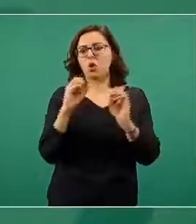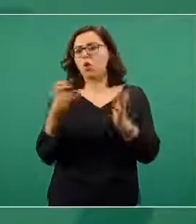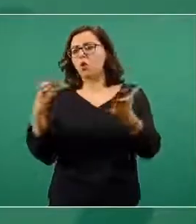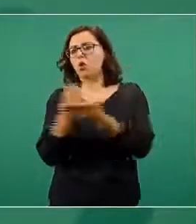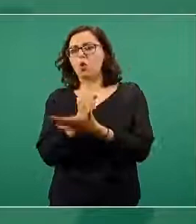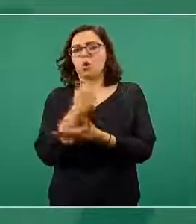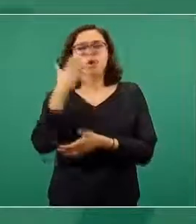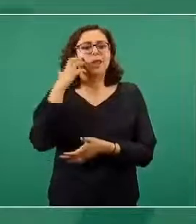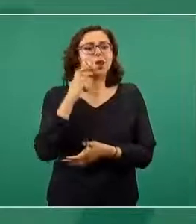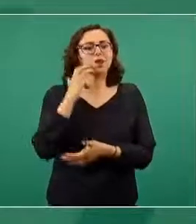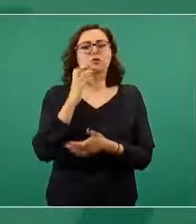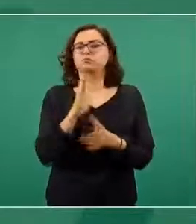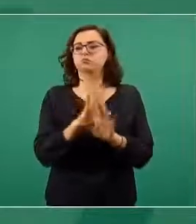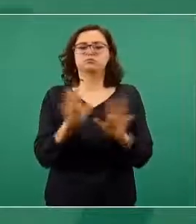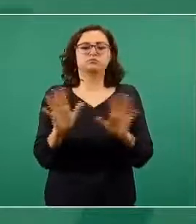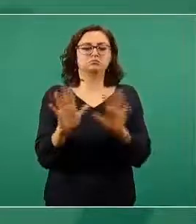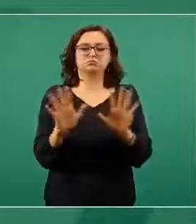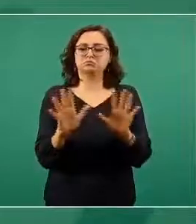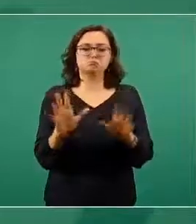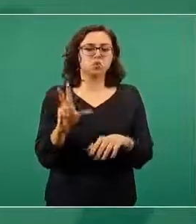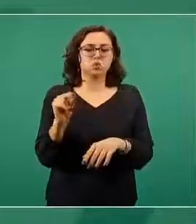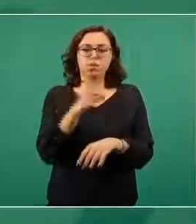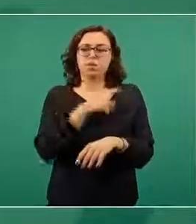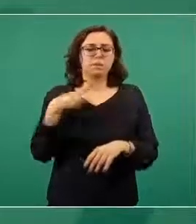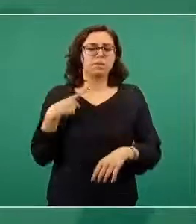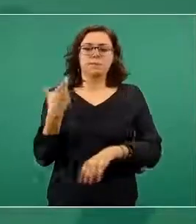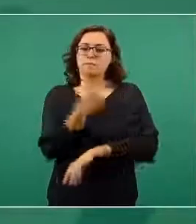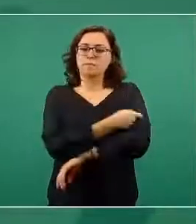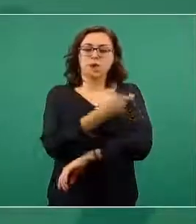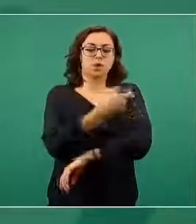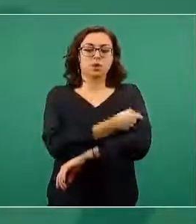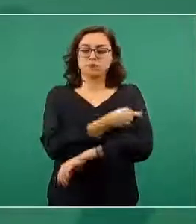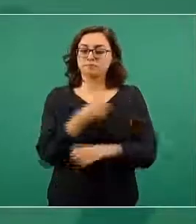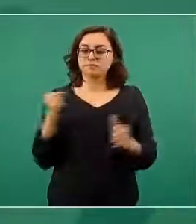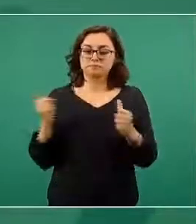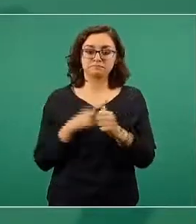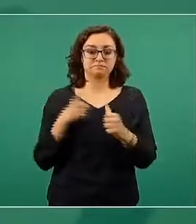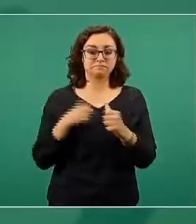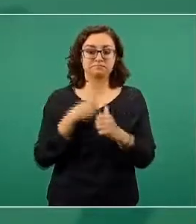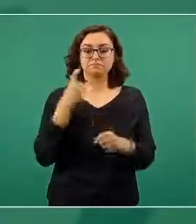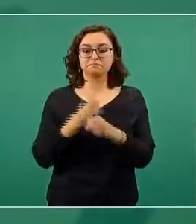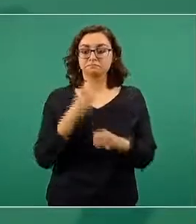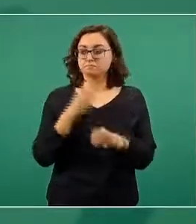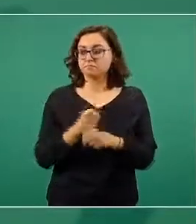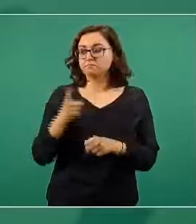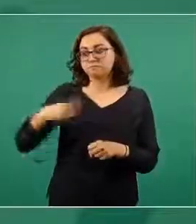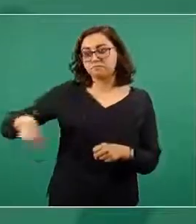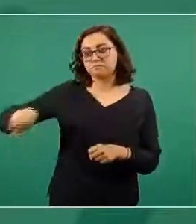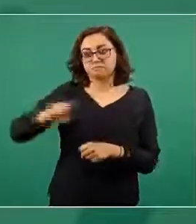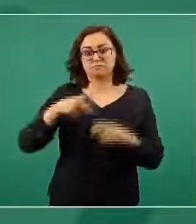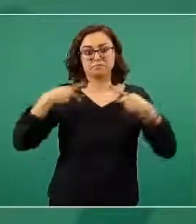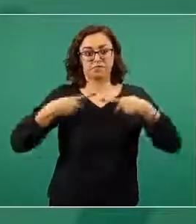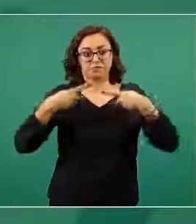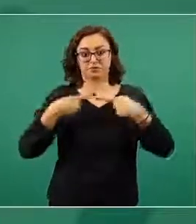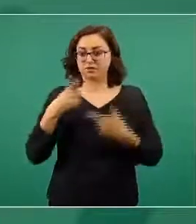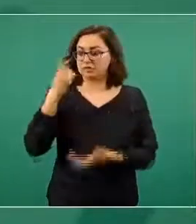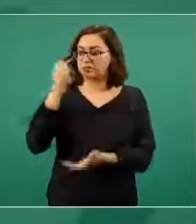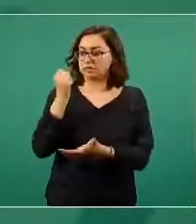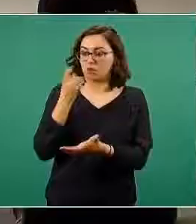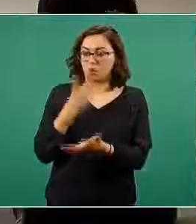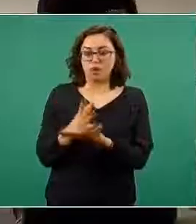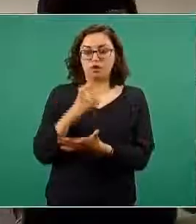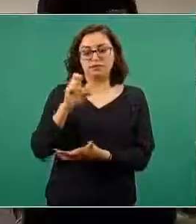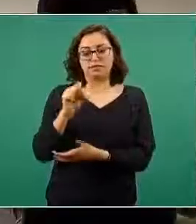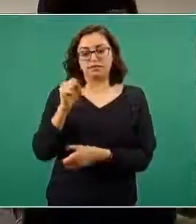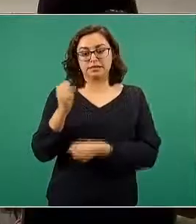deberían estar vacunadas son aquellas personas que tienen 60 años o